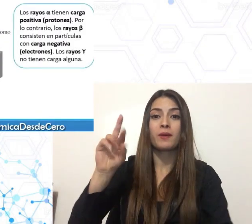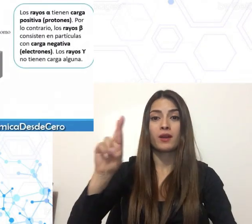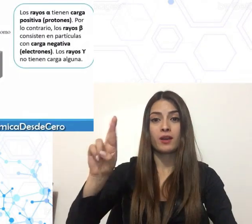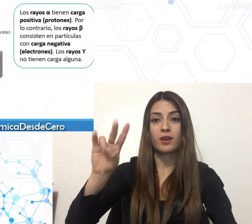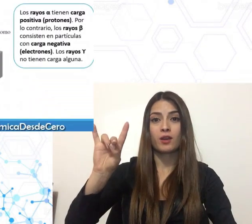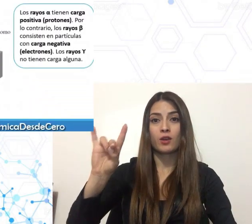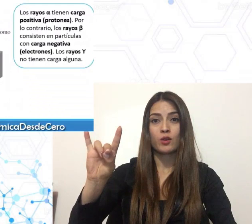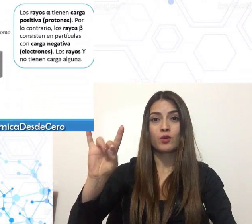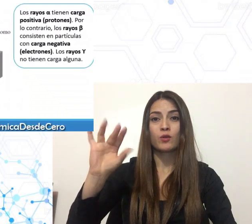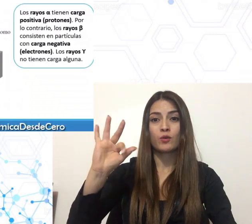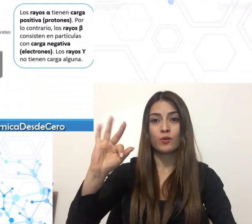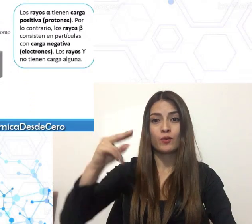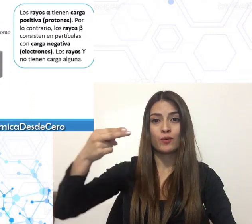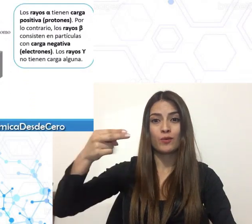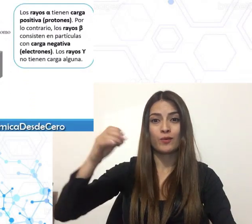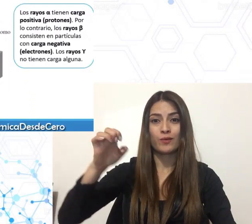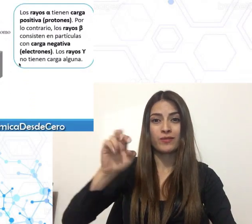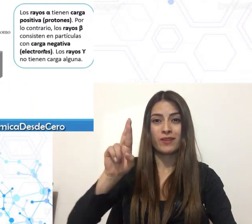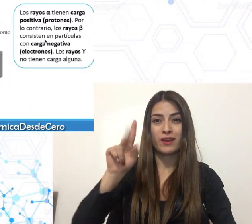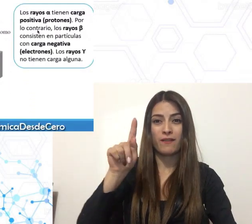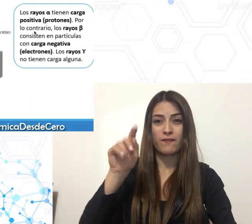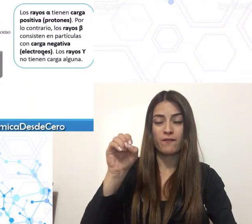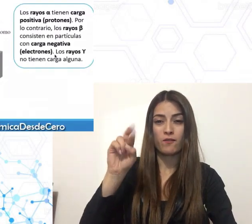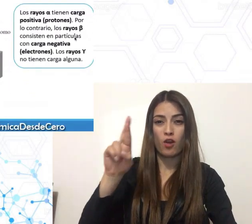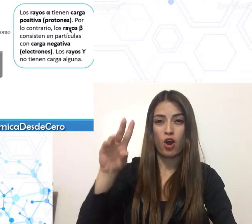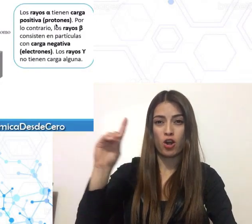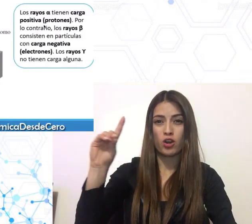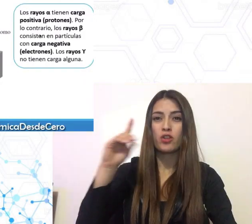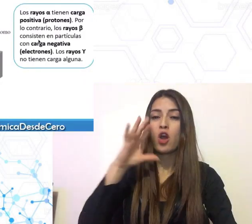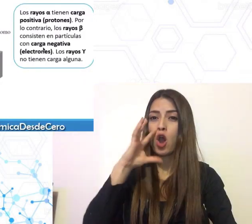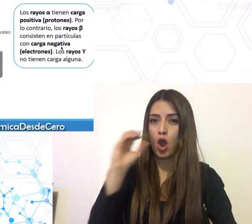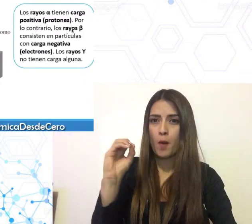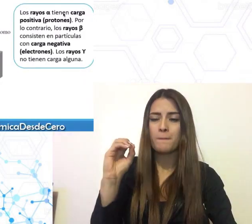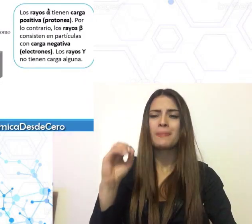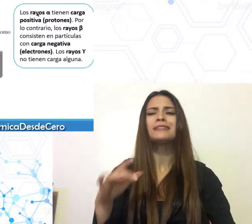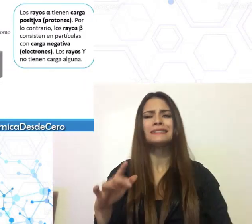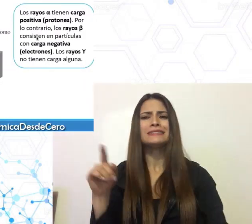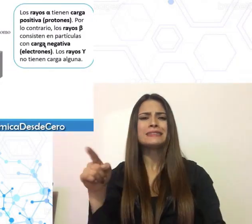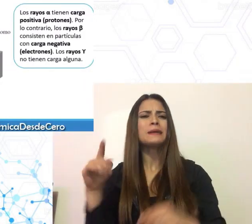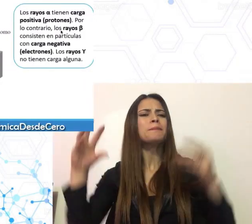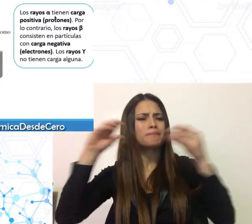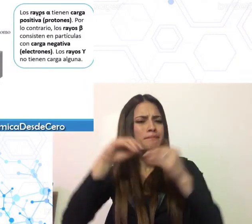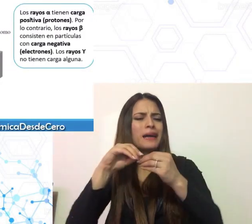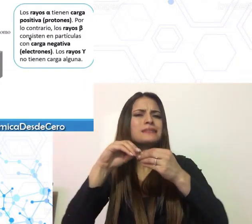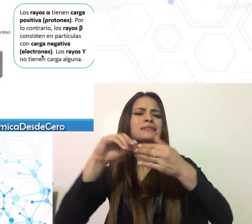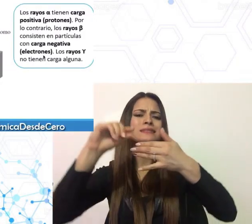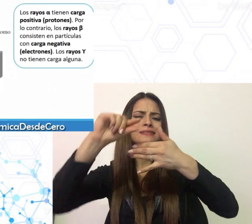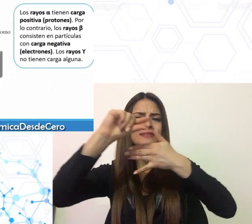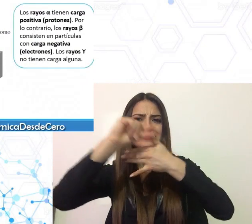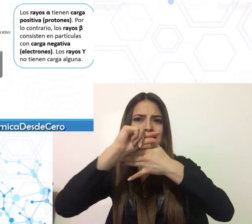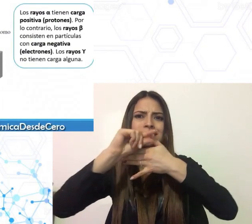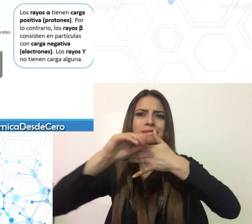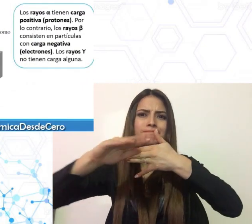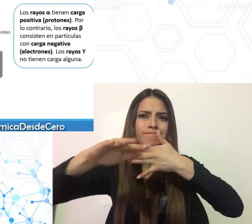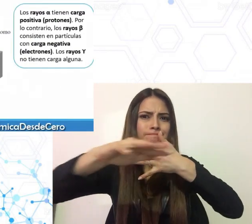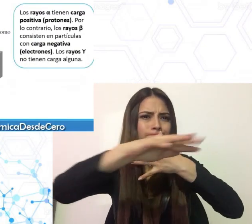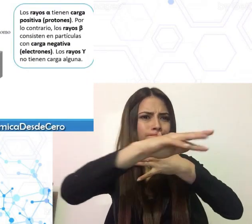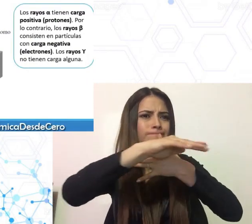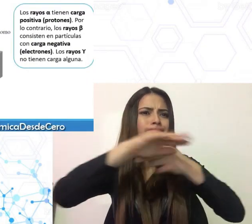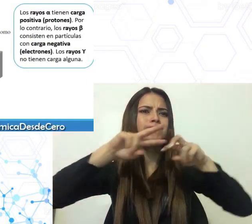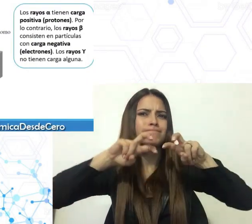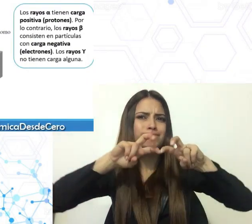Rutherford continuó estudiando la radiactividad. Aquí podemos observar la caracterización de lo que yo les acabo de